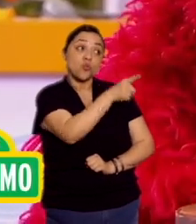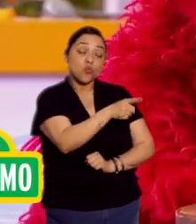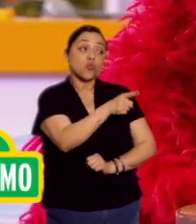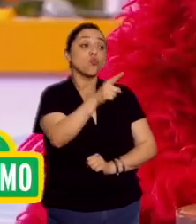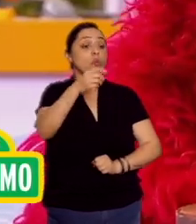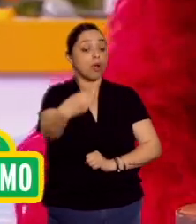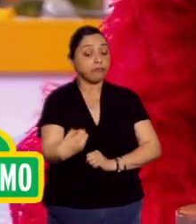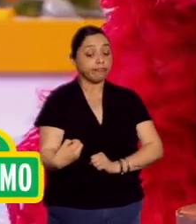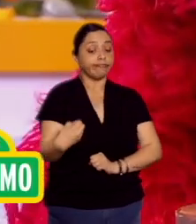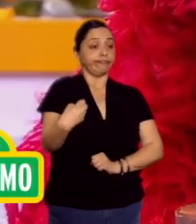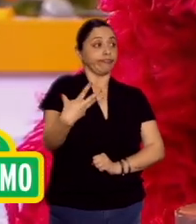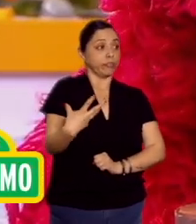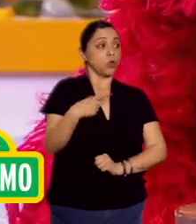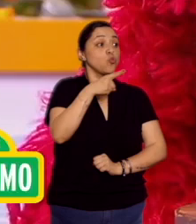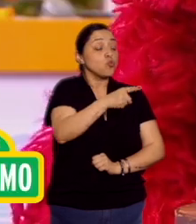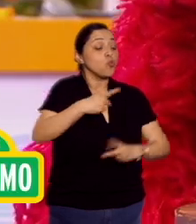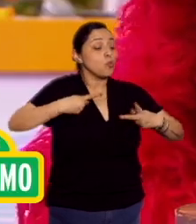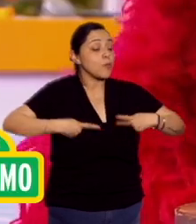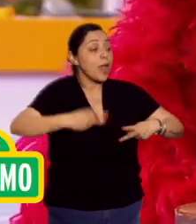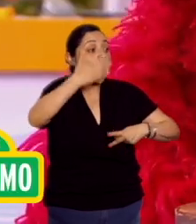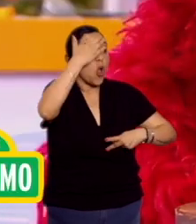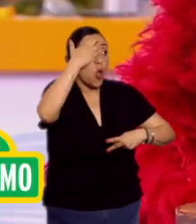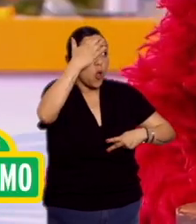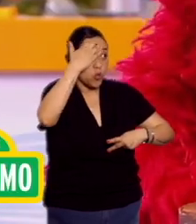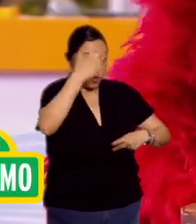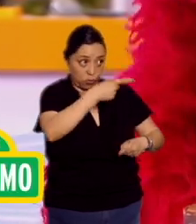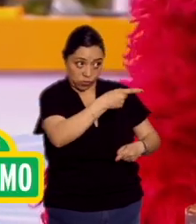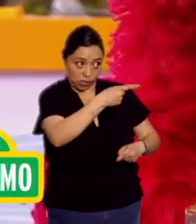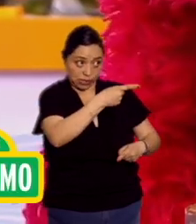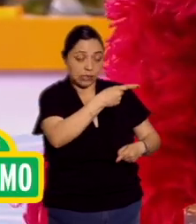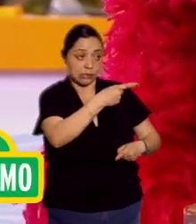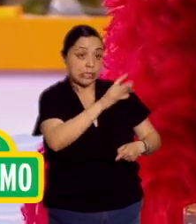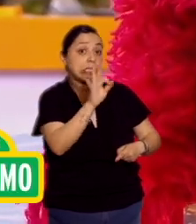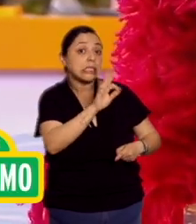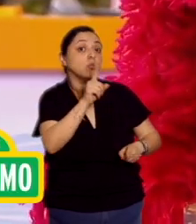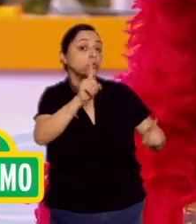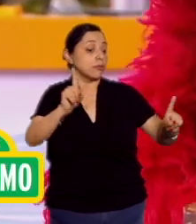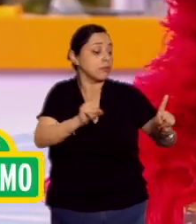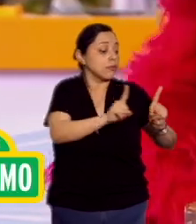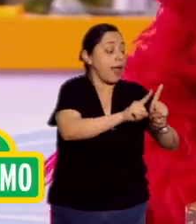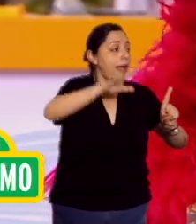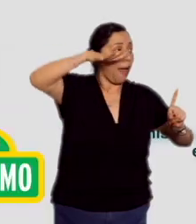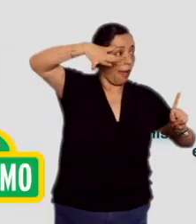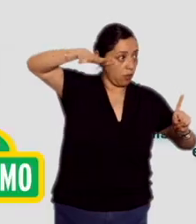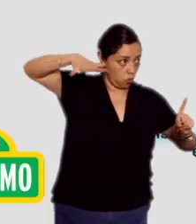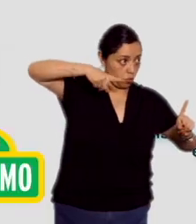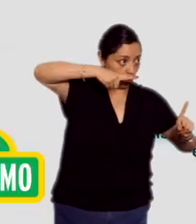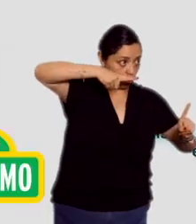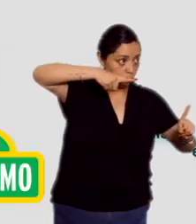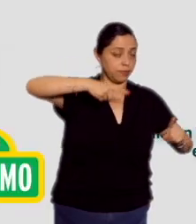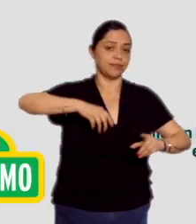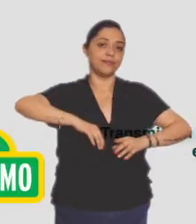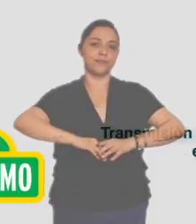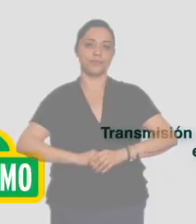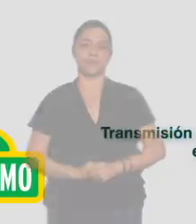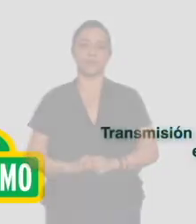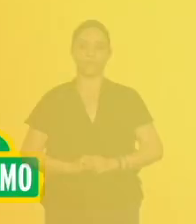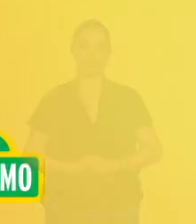ver mensajes de gente que tú conoces. Y siempre en compañía de un adulto.